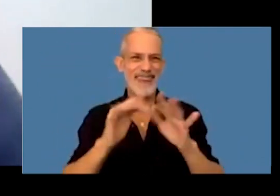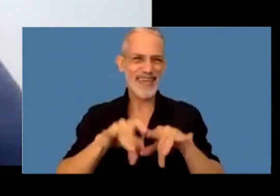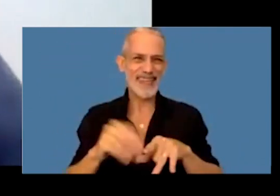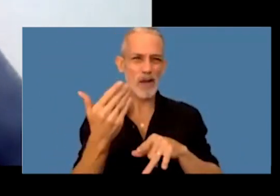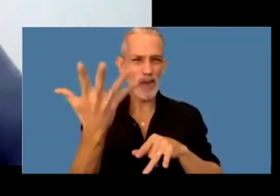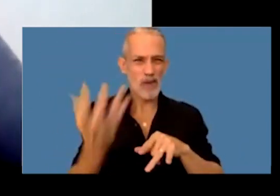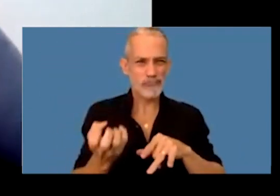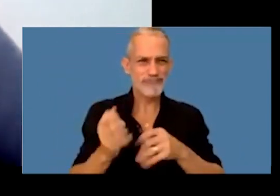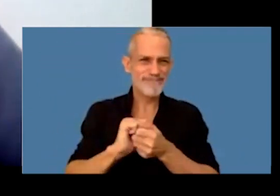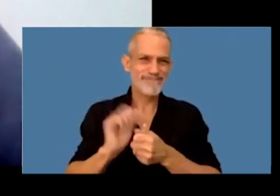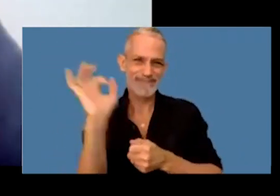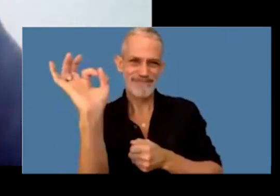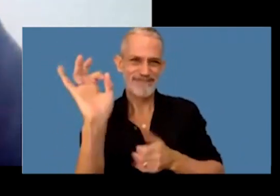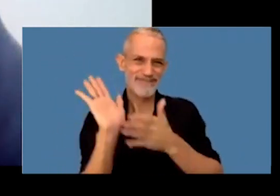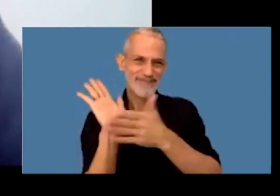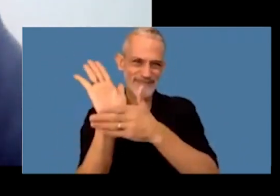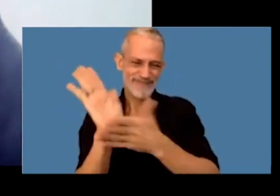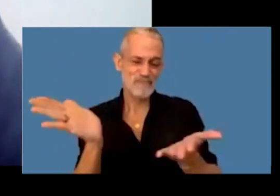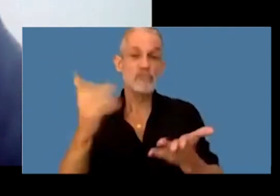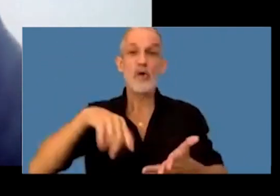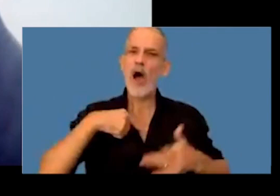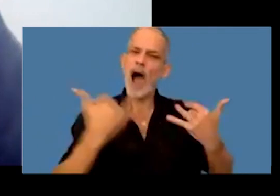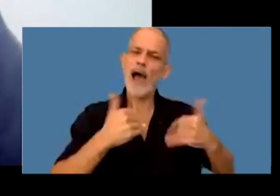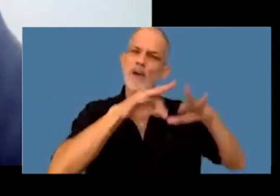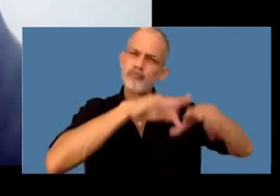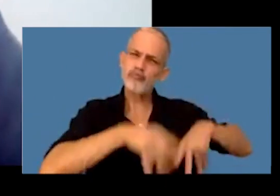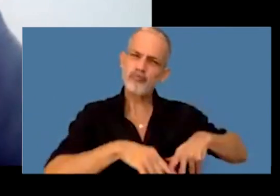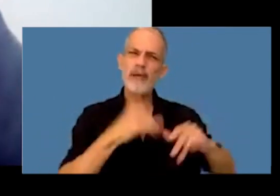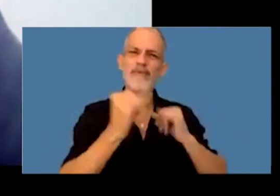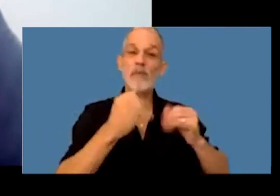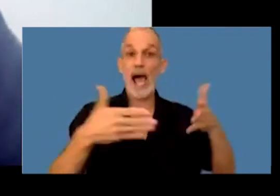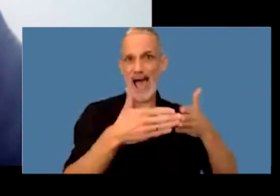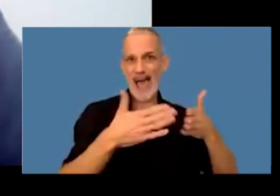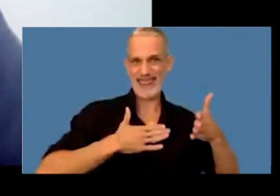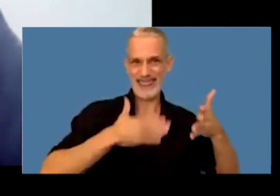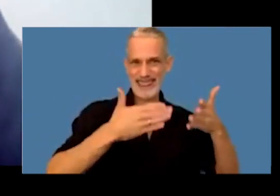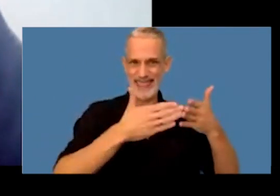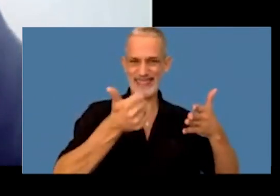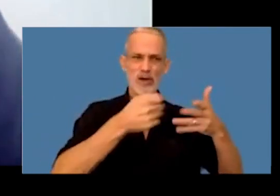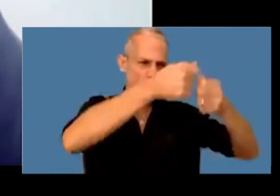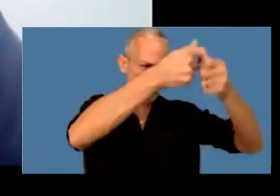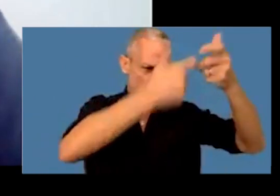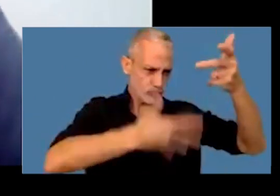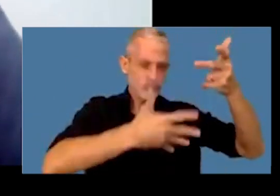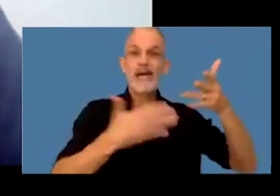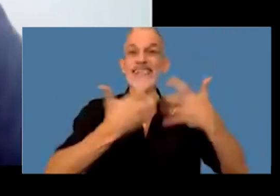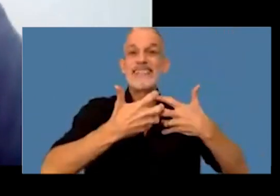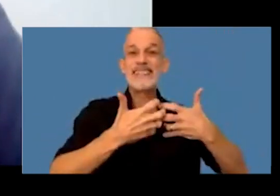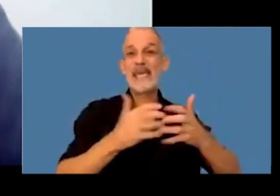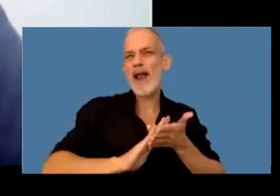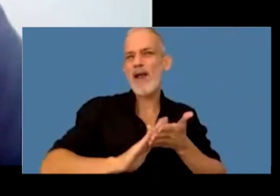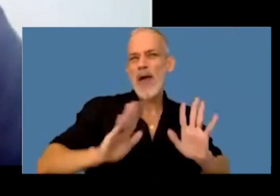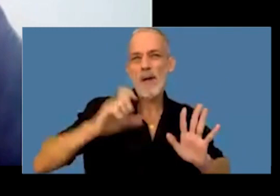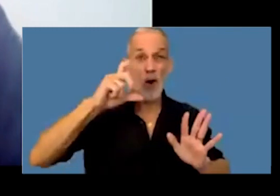sucede? Nosotros tenemos base de datos desde la Agencia Nacional de Discapacidad con todo el nuevo sistema de certificación, que es el